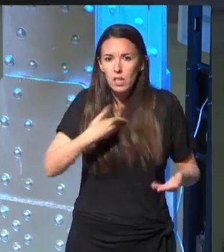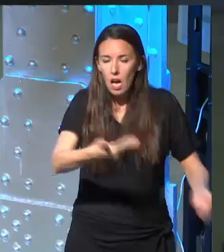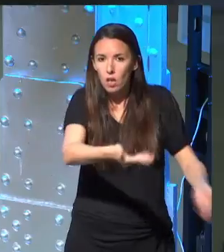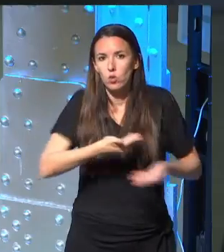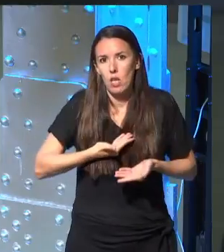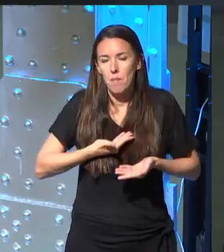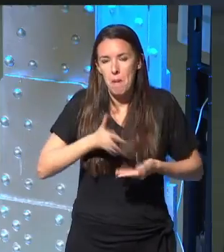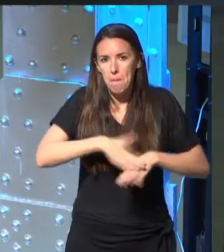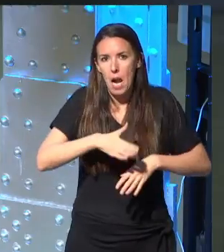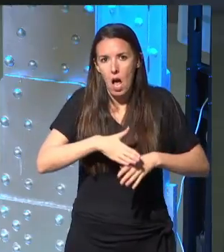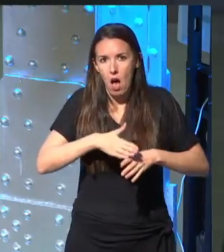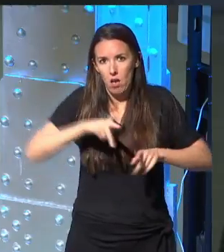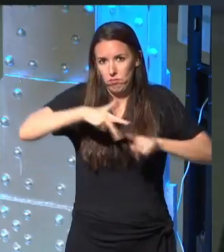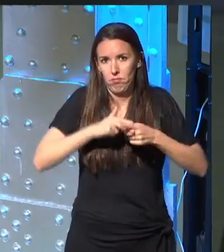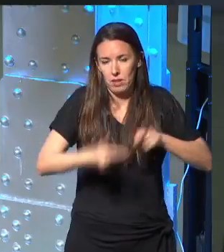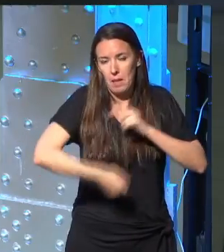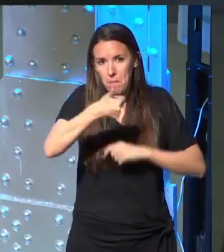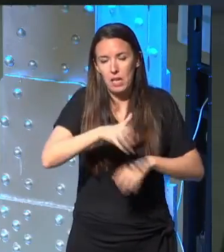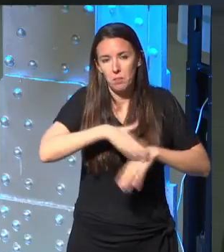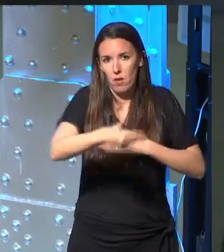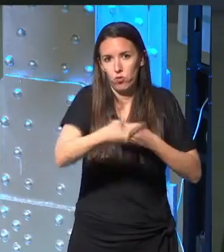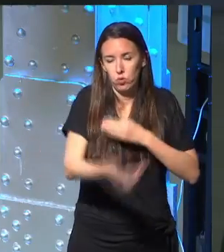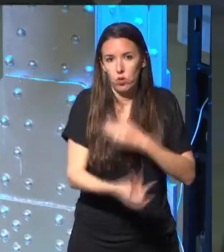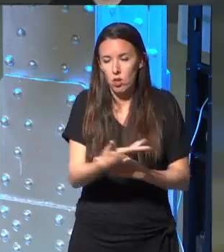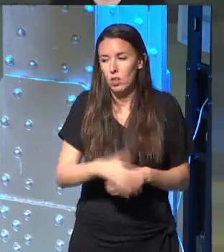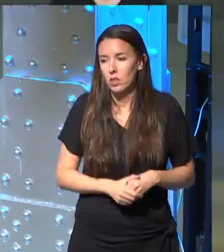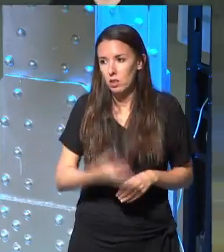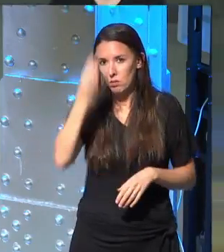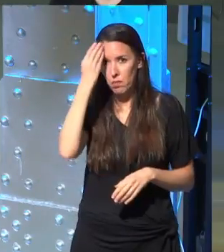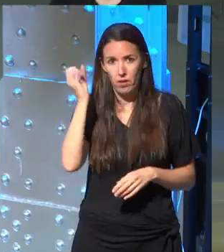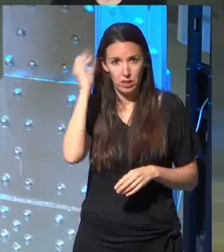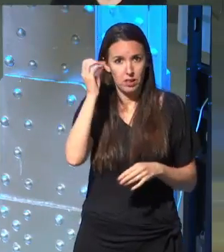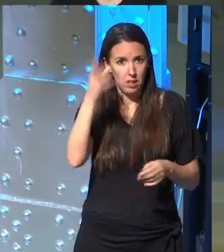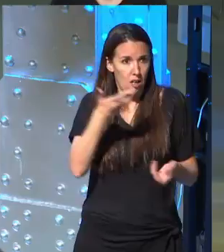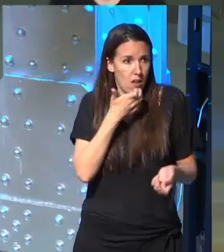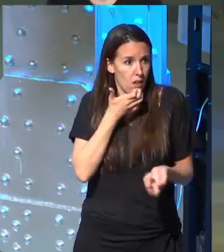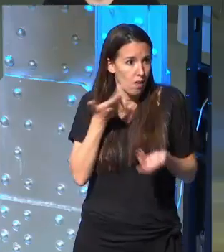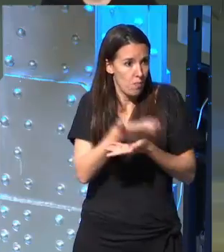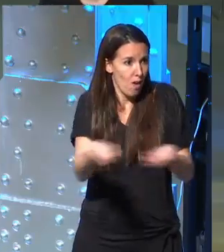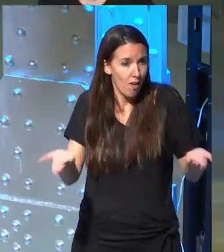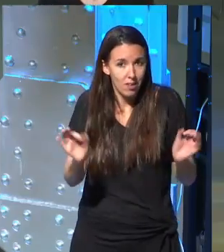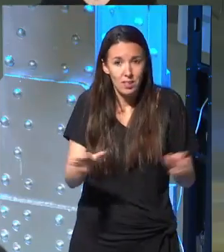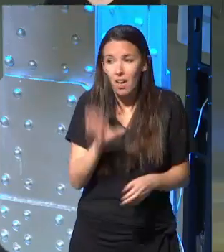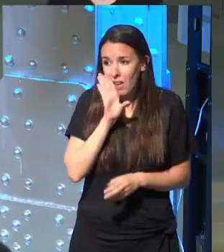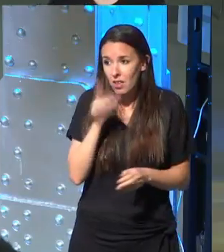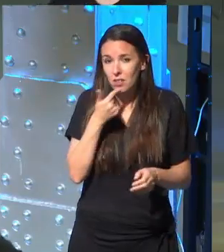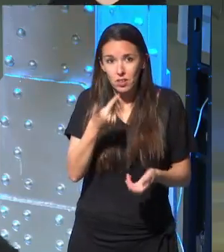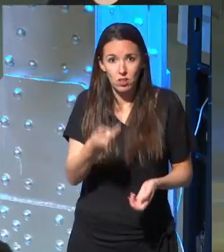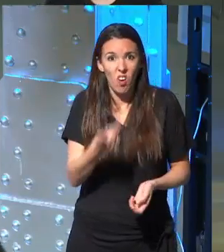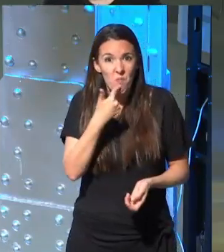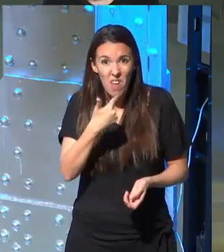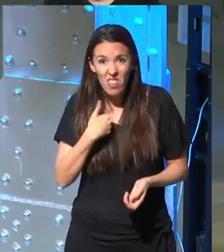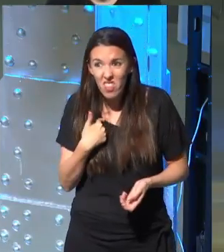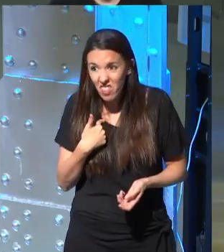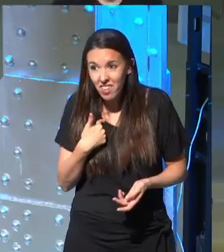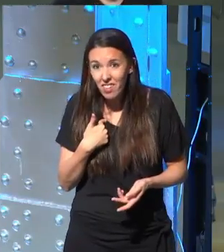eso a que tenga más medios para contarlas. Bueno, yo creo que esta charla mismamente es un ejemplo. Sí, que... sí, claro, esto es lo que he dicho antes, que aquí me iba a decir a mí